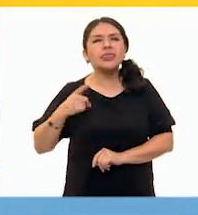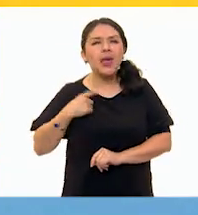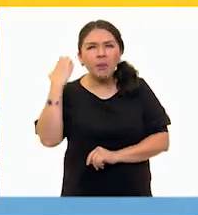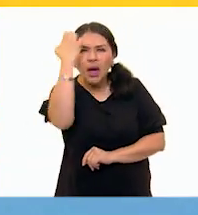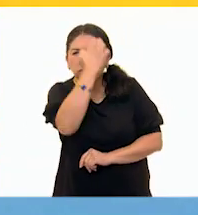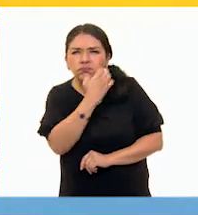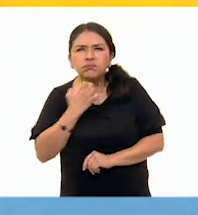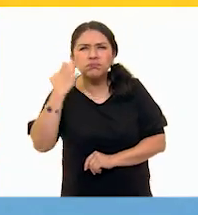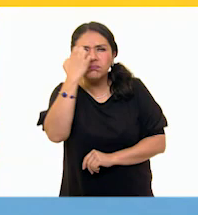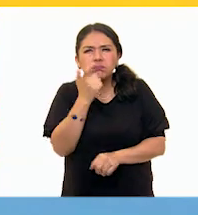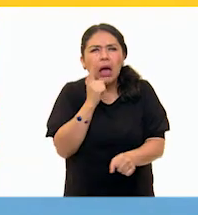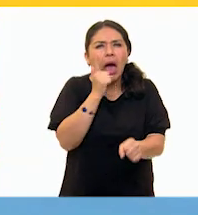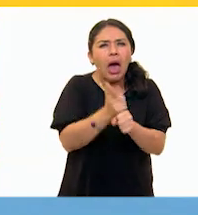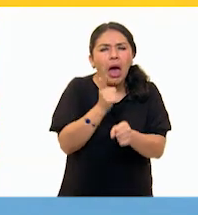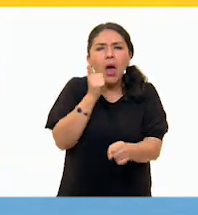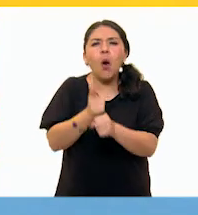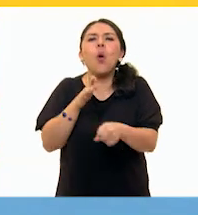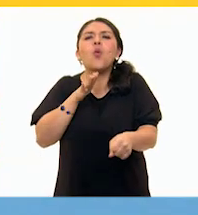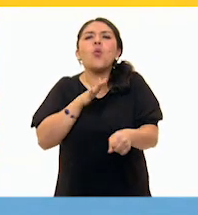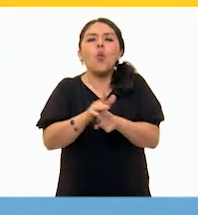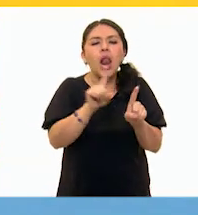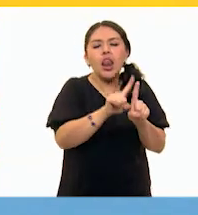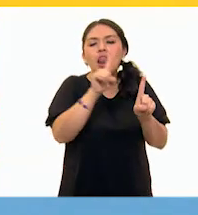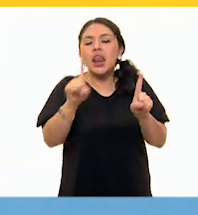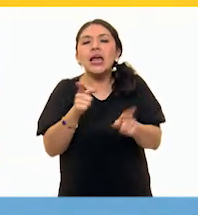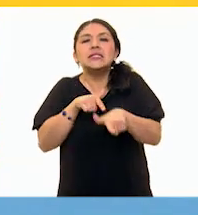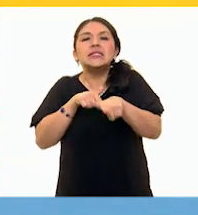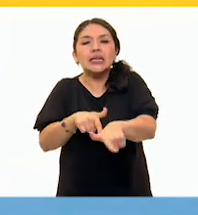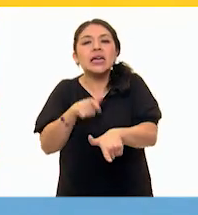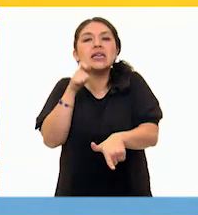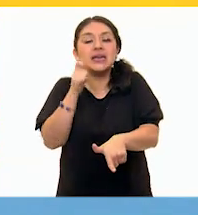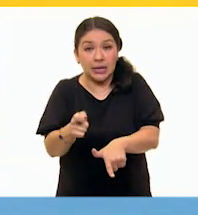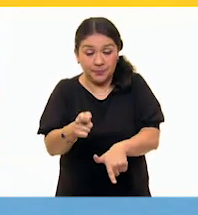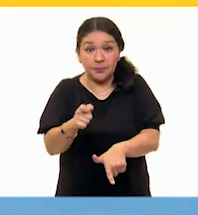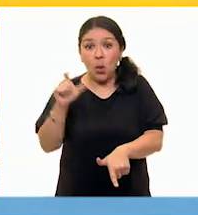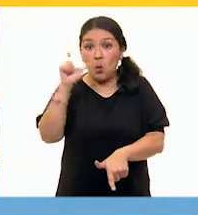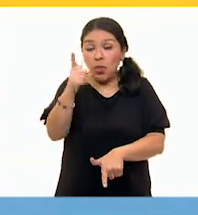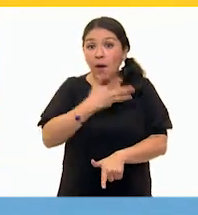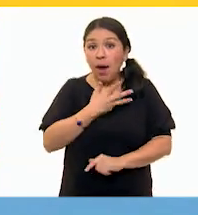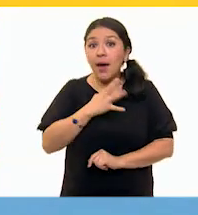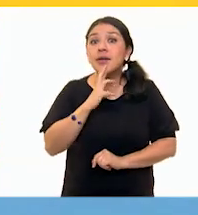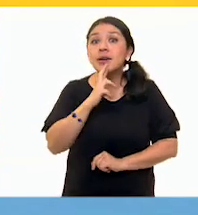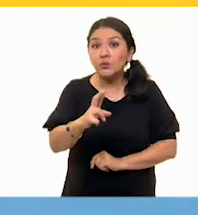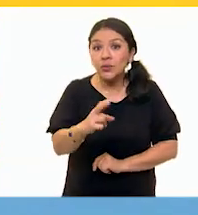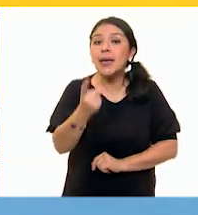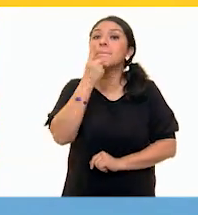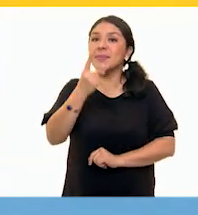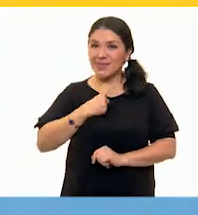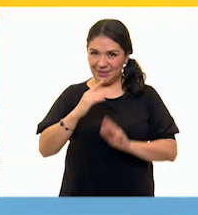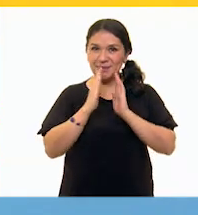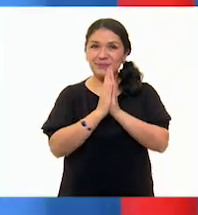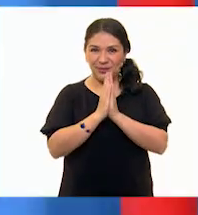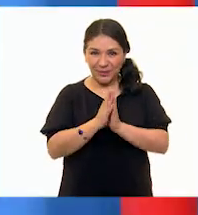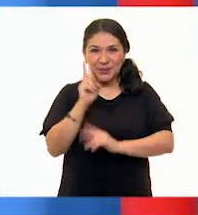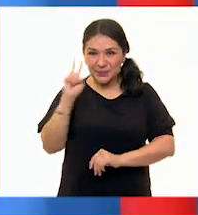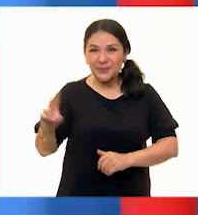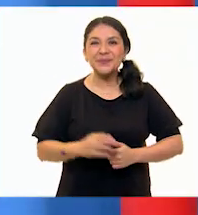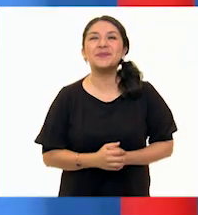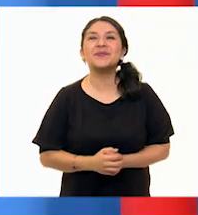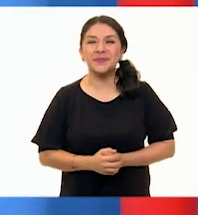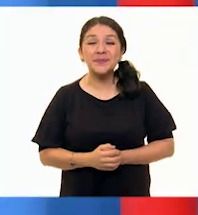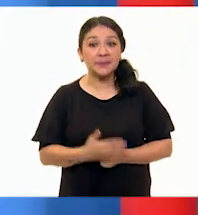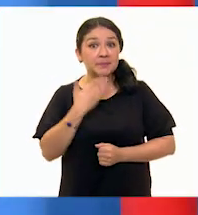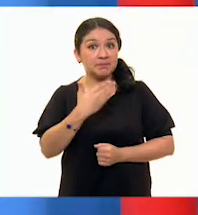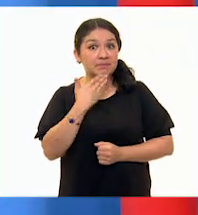deducir qué tipo de sucesión es. María, en cuanto tengas una respuesta, nos las vas compartiendo. Perfecto,